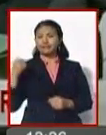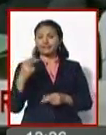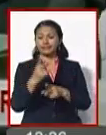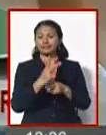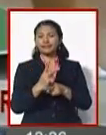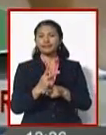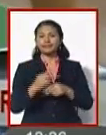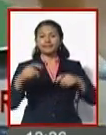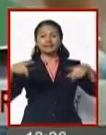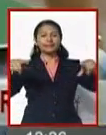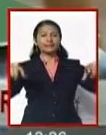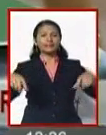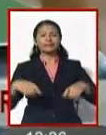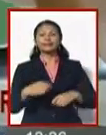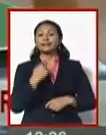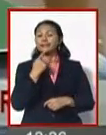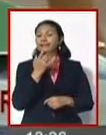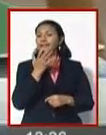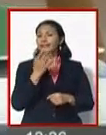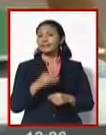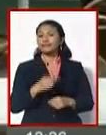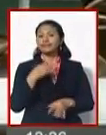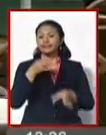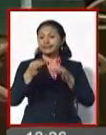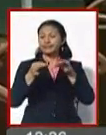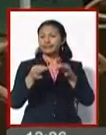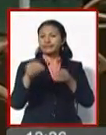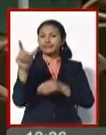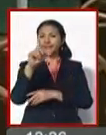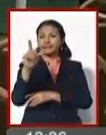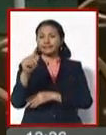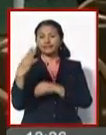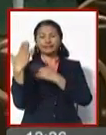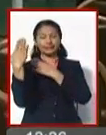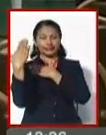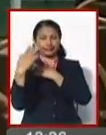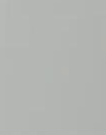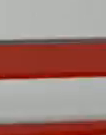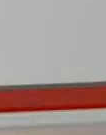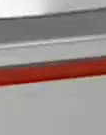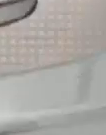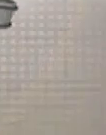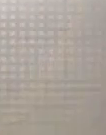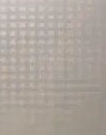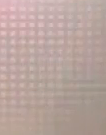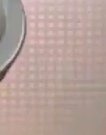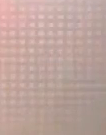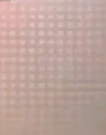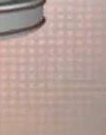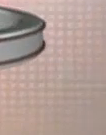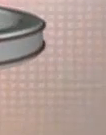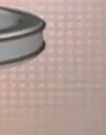de los predios de Ezeiza de la AFA, dictó el seminario tanto en La Paz y en Santa Cruz.